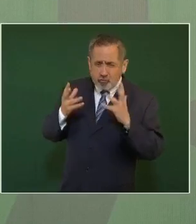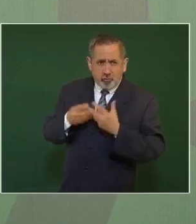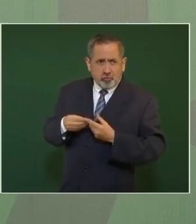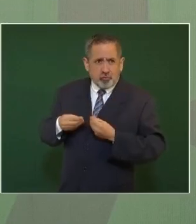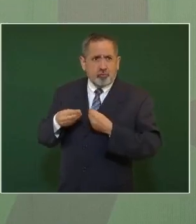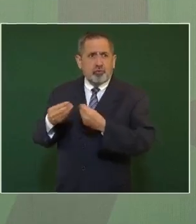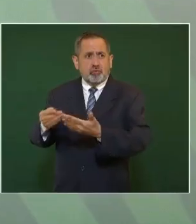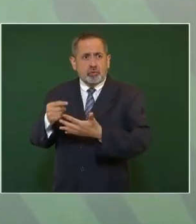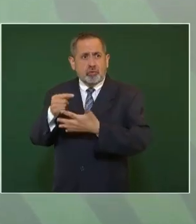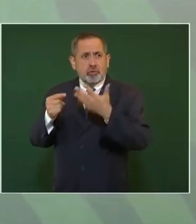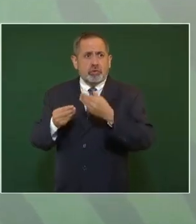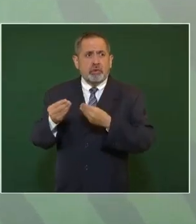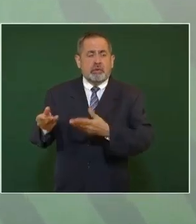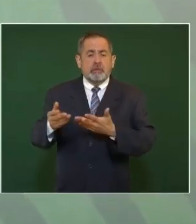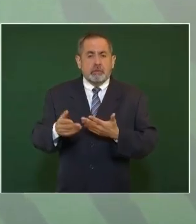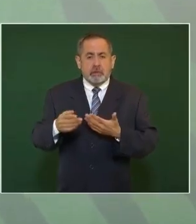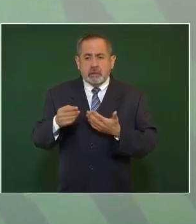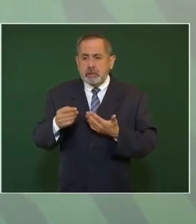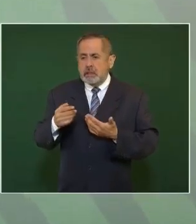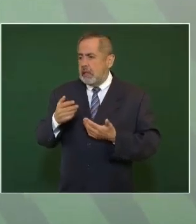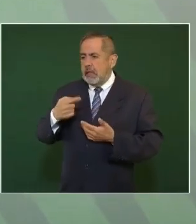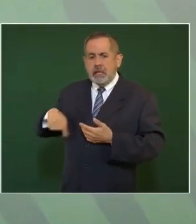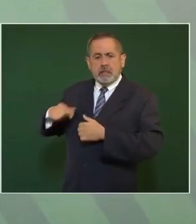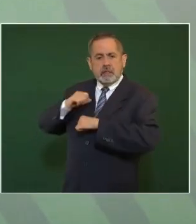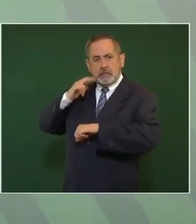se operan